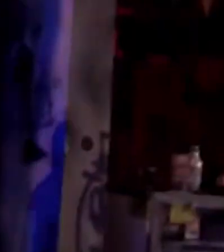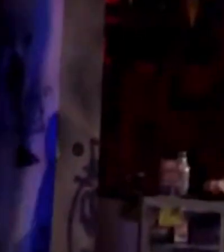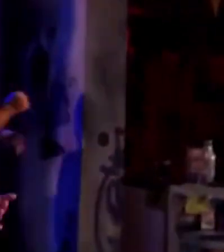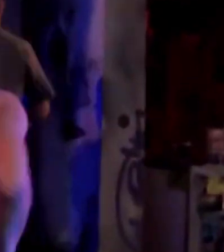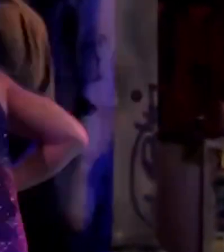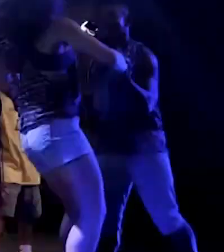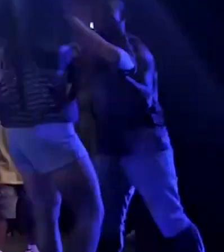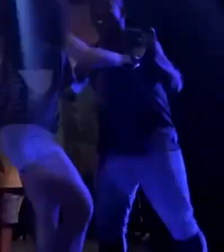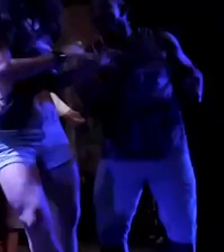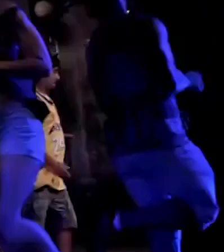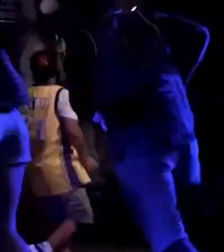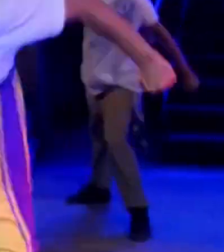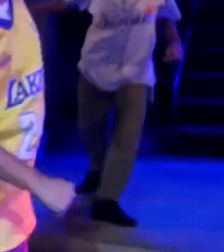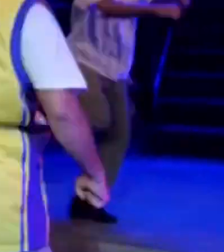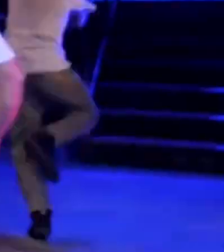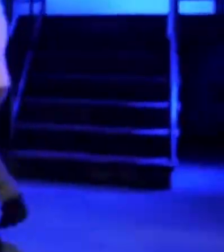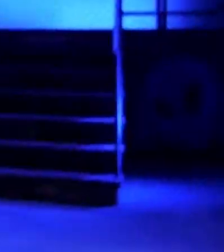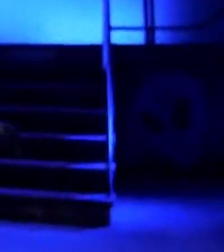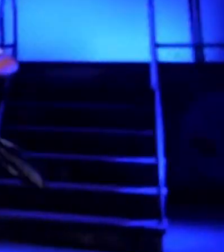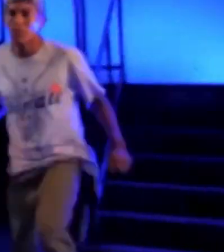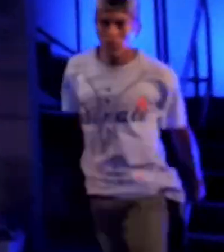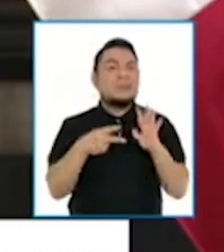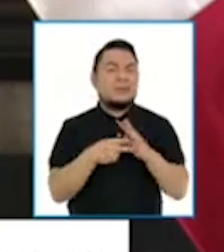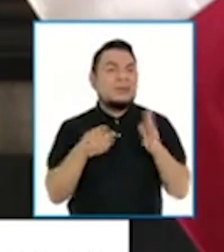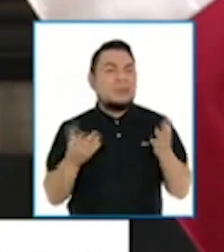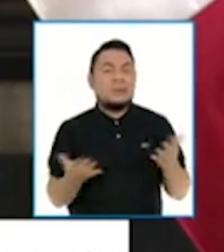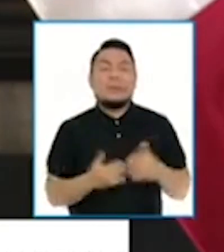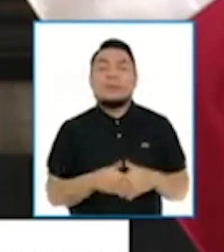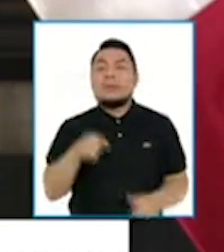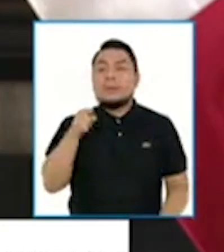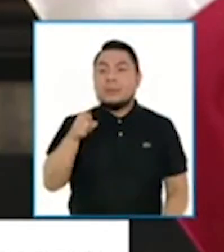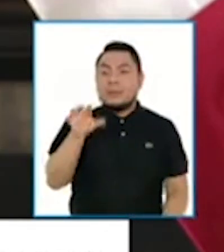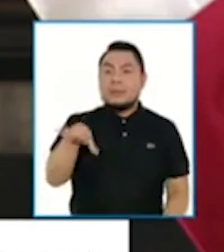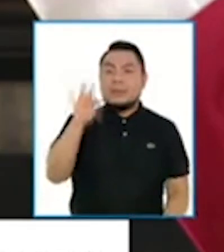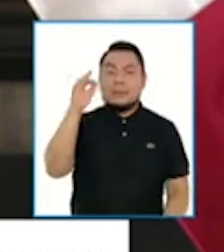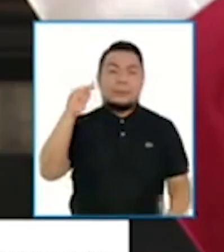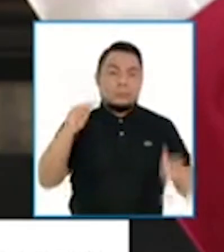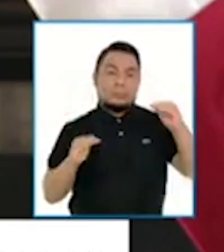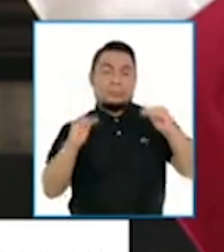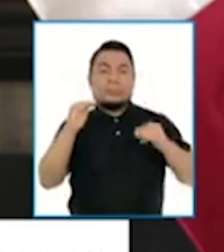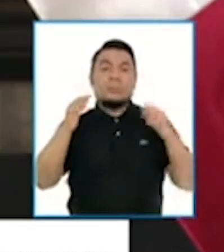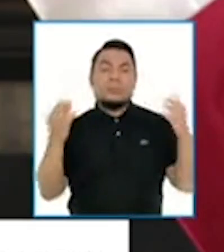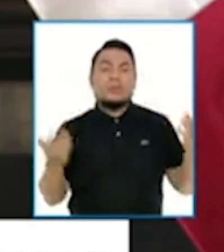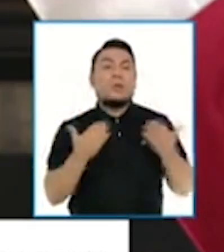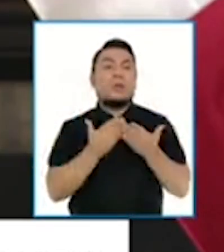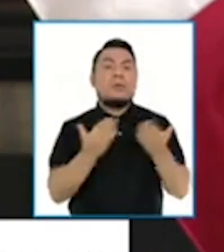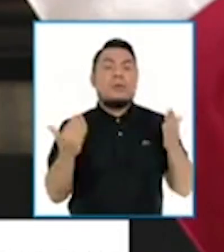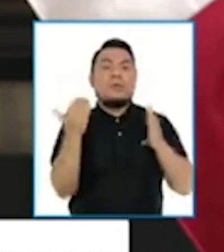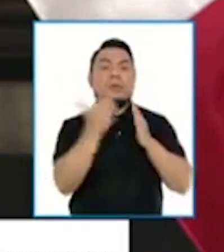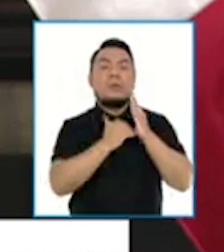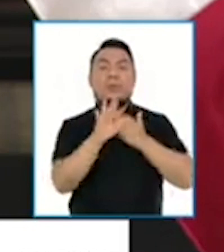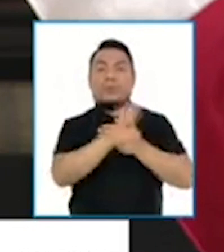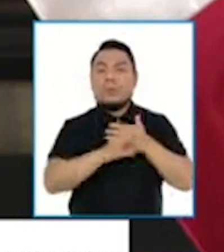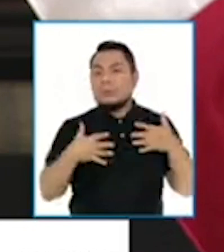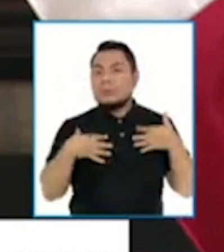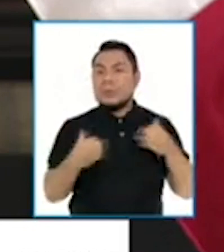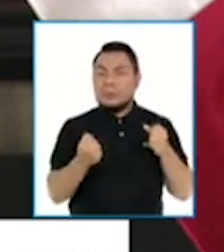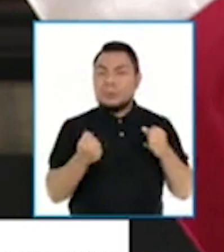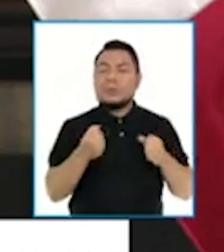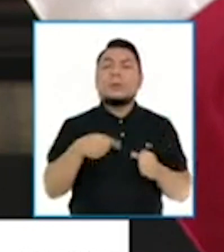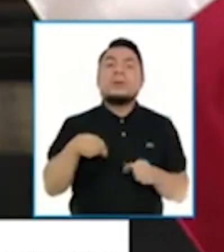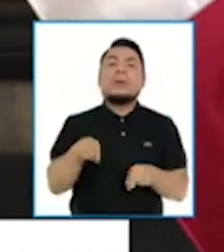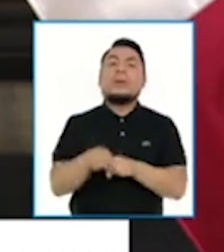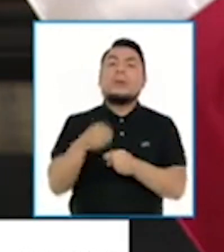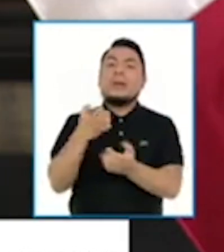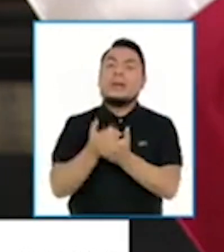de los peruanos. Esto implica encontrar un equilibrio entre las medidas de salud pública, la